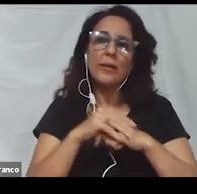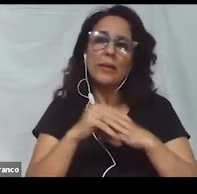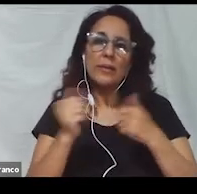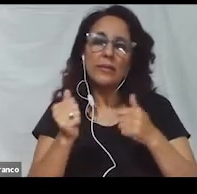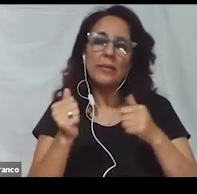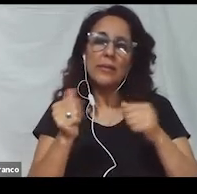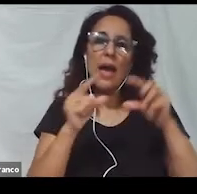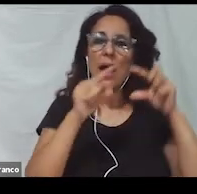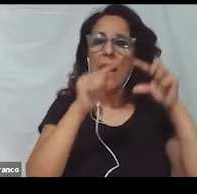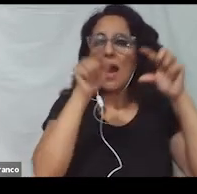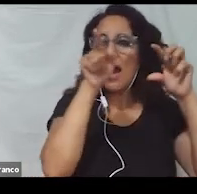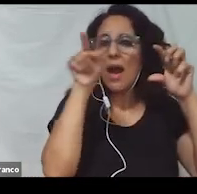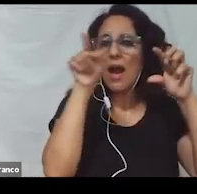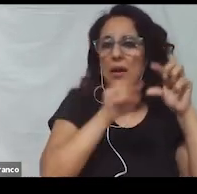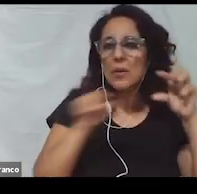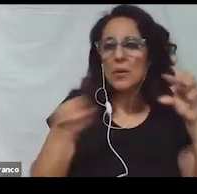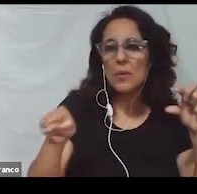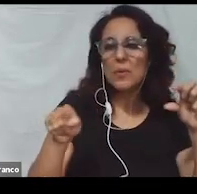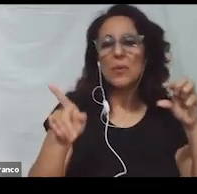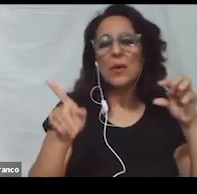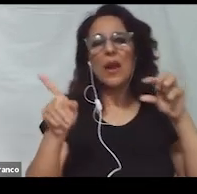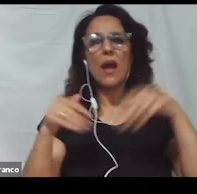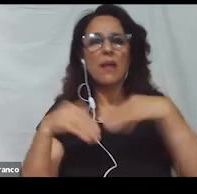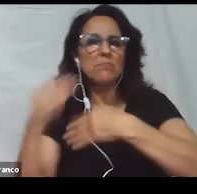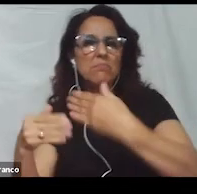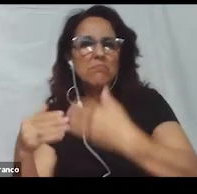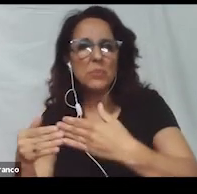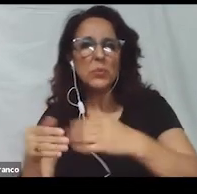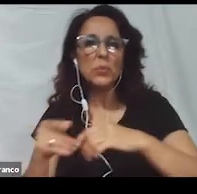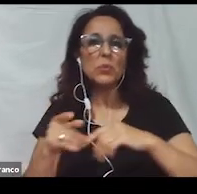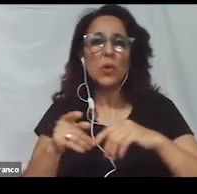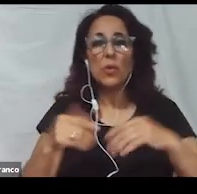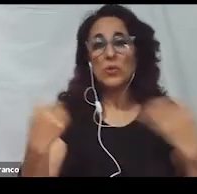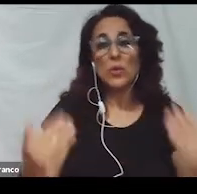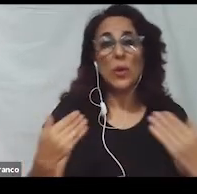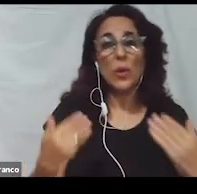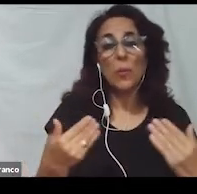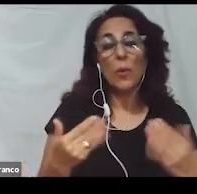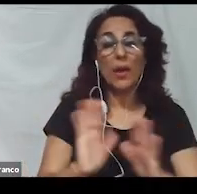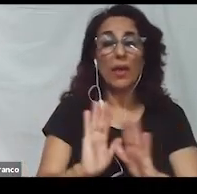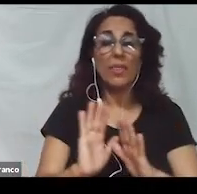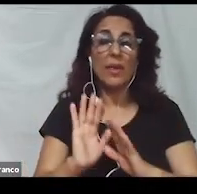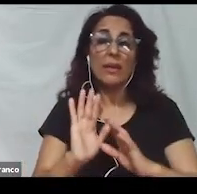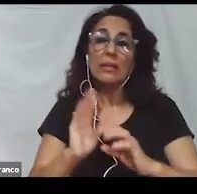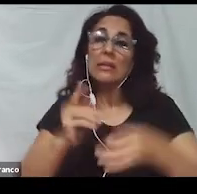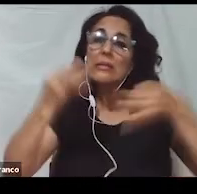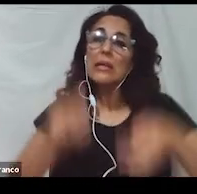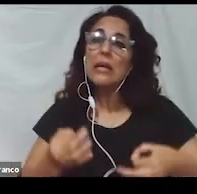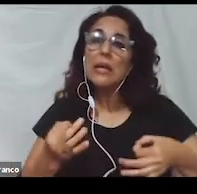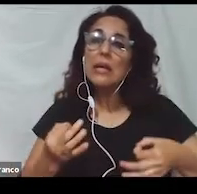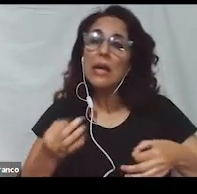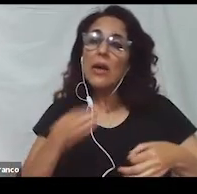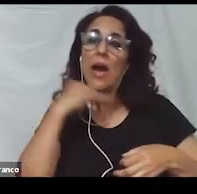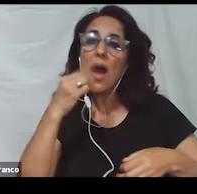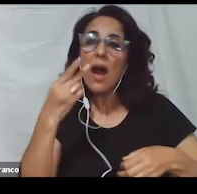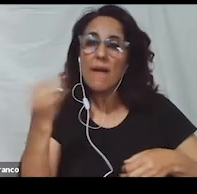React, Vue, Angular o cualquier otra cosa porque está de moda, pero no, también pueden seguir utilizando el